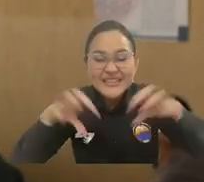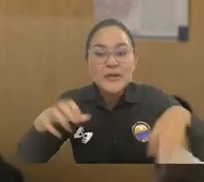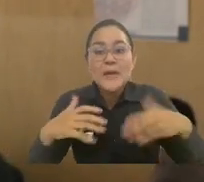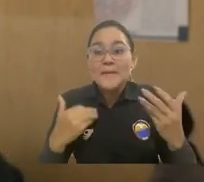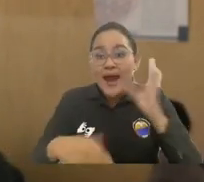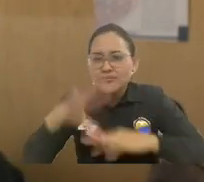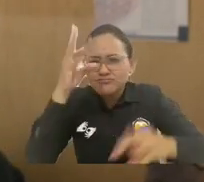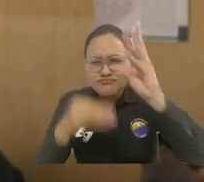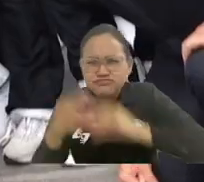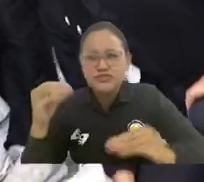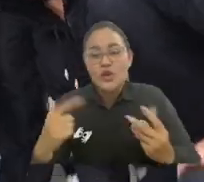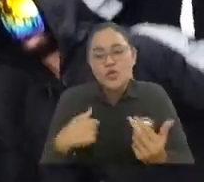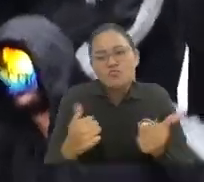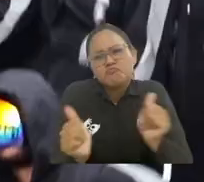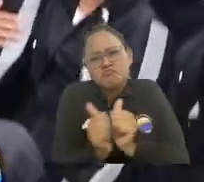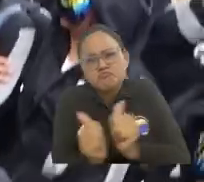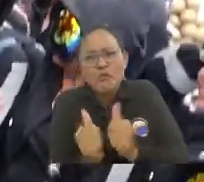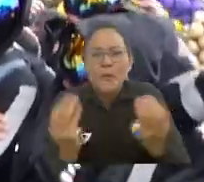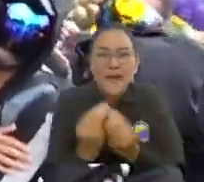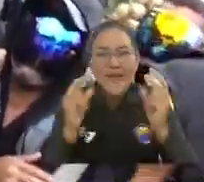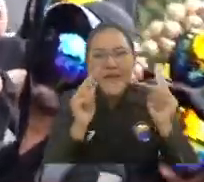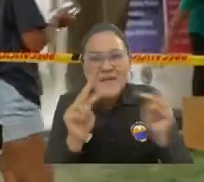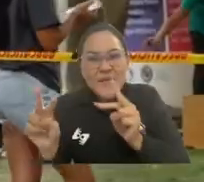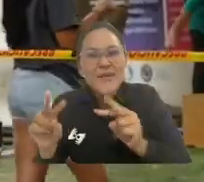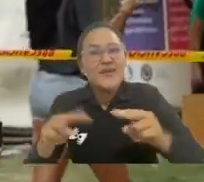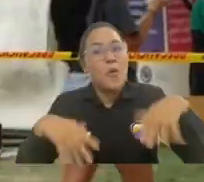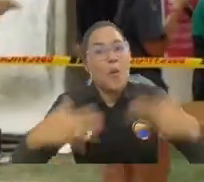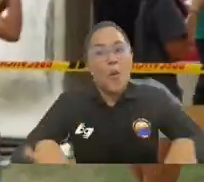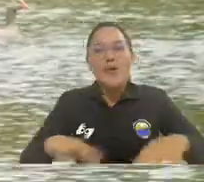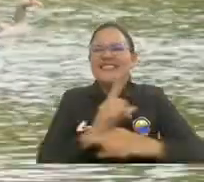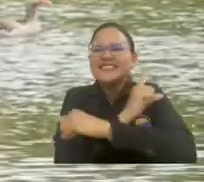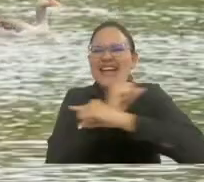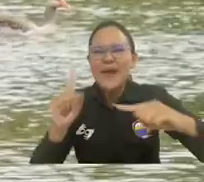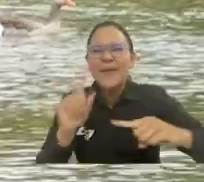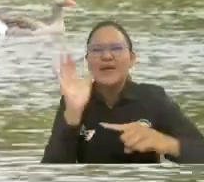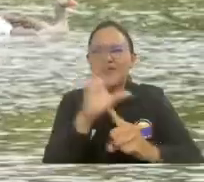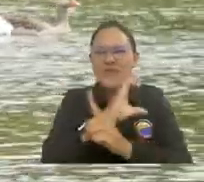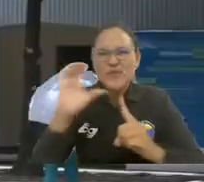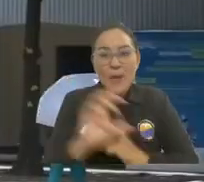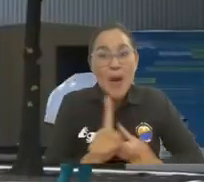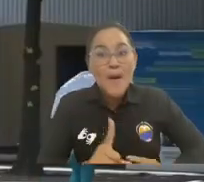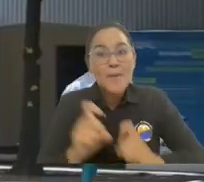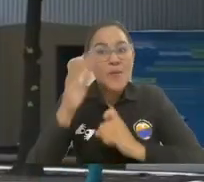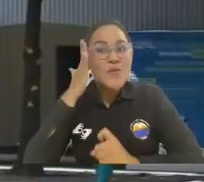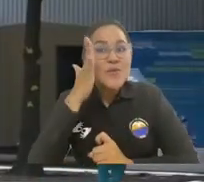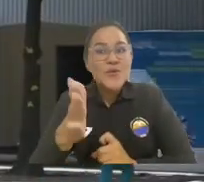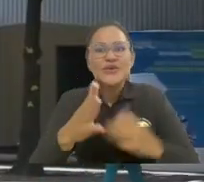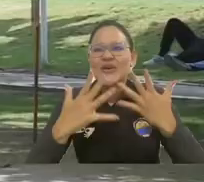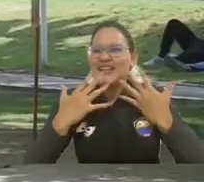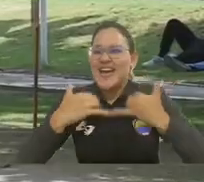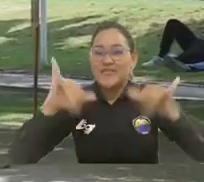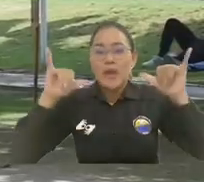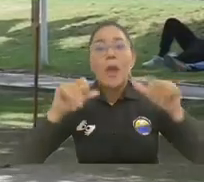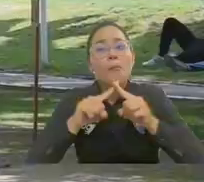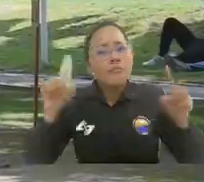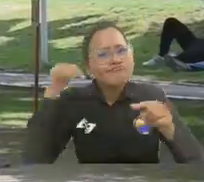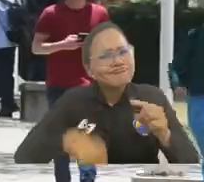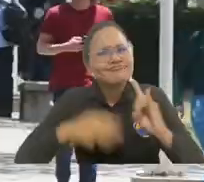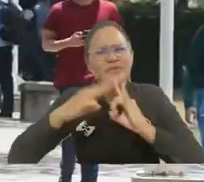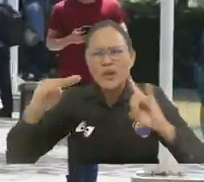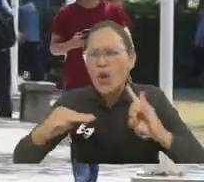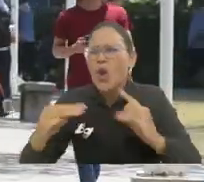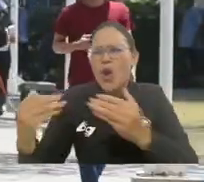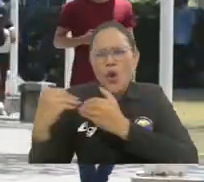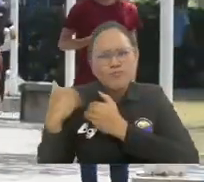amplia próspera y efectiva la ruta futurista llegó a su fin Pero la Universidad del Magdalena no cesará en seguir forjando su